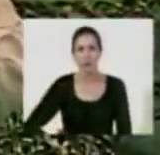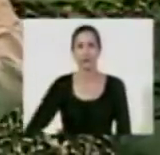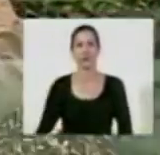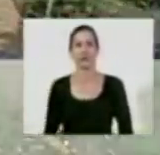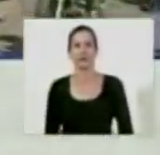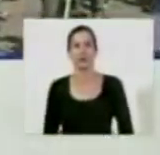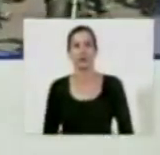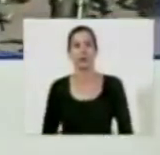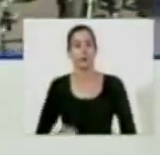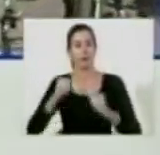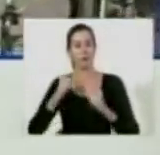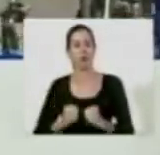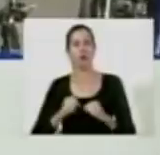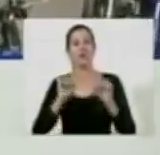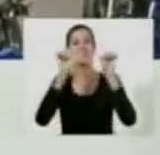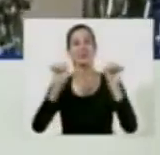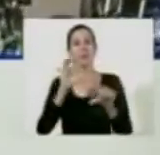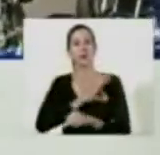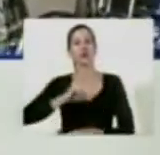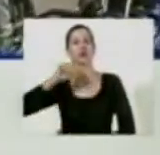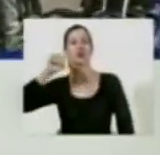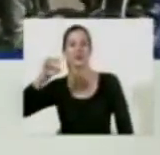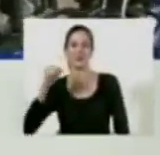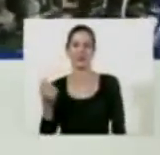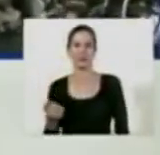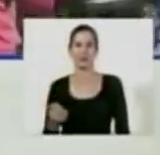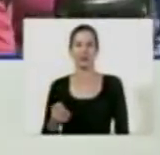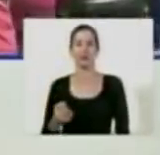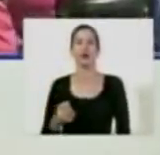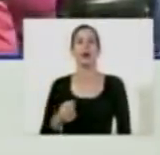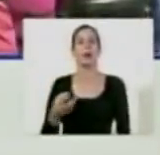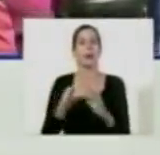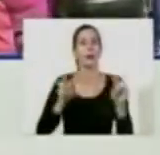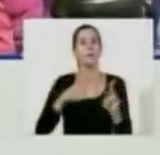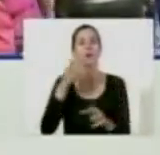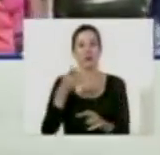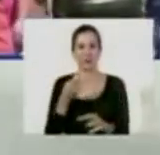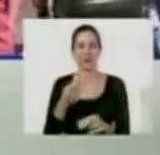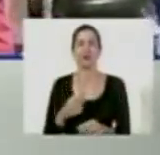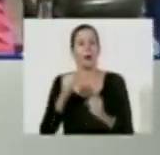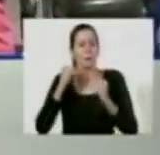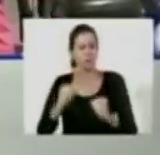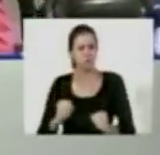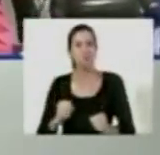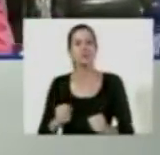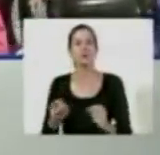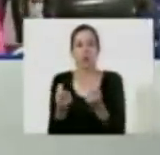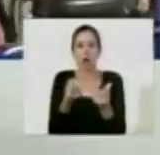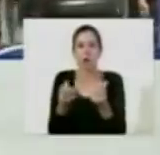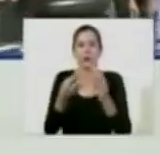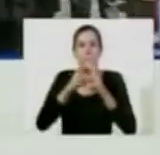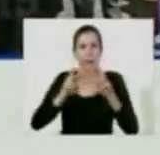modelo social, socialista, consolidar la paz política, consolidar la paz económica, la paz